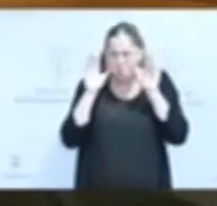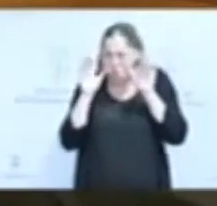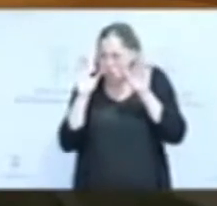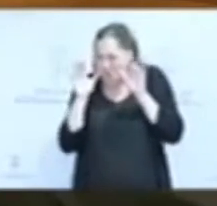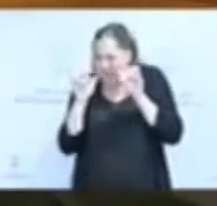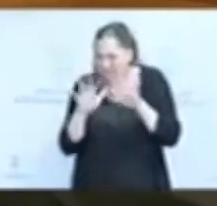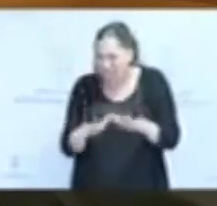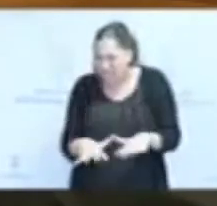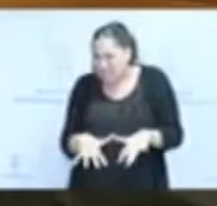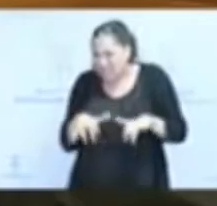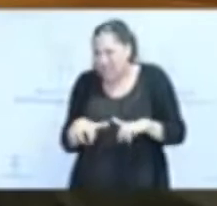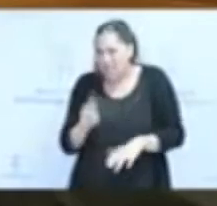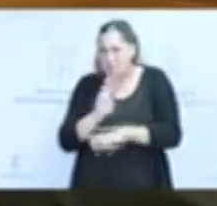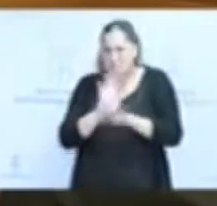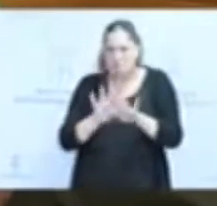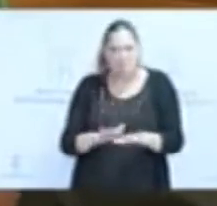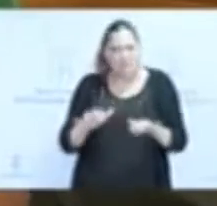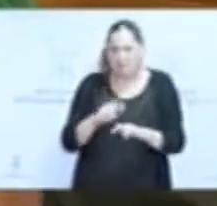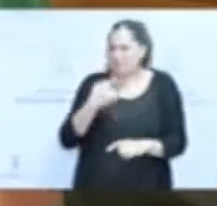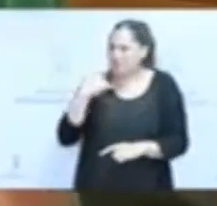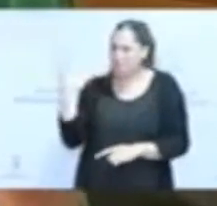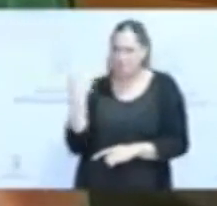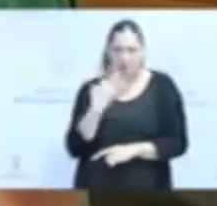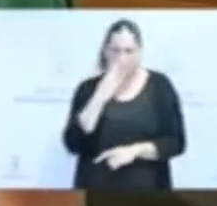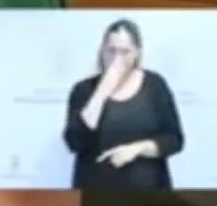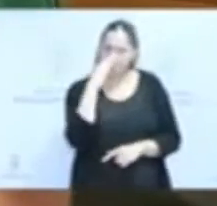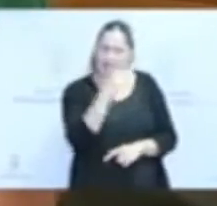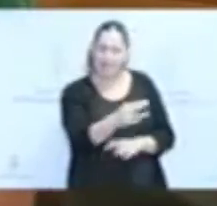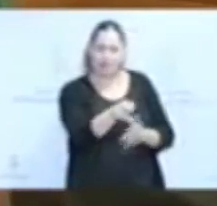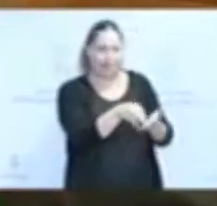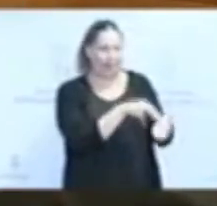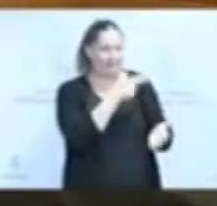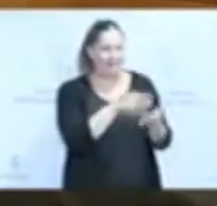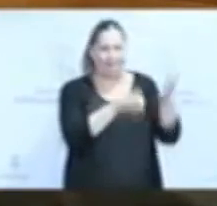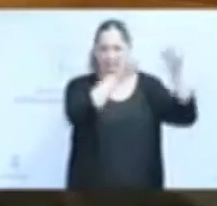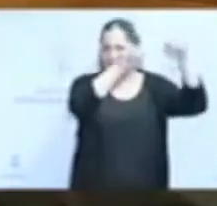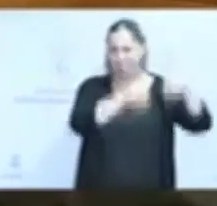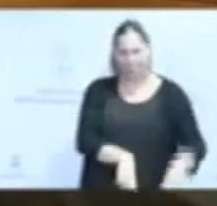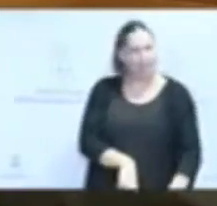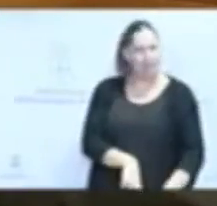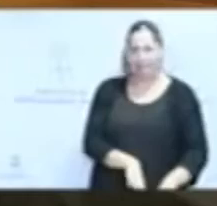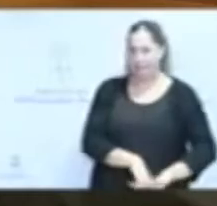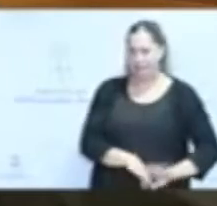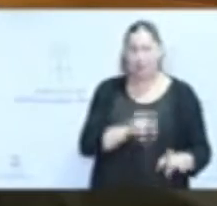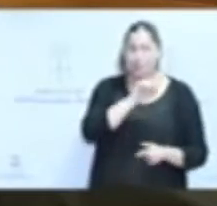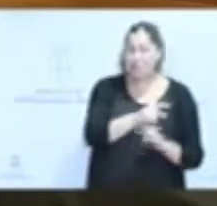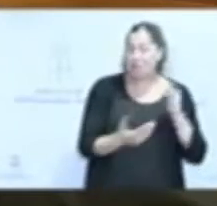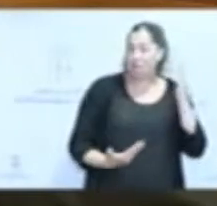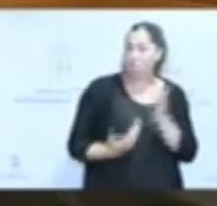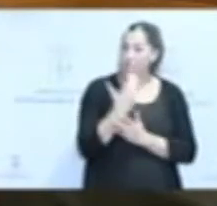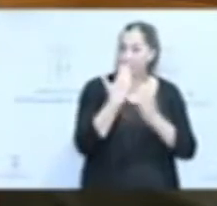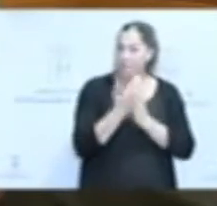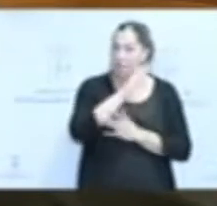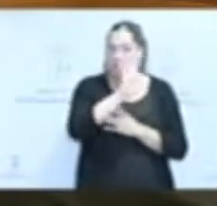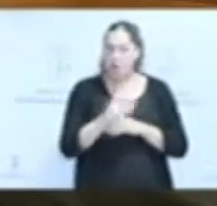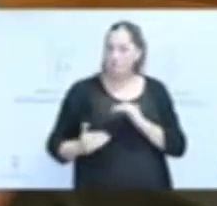parlamentaria, debería ser motivo de cese inmediato por parte del Gobierno. Usted se supera día a día y puede venir aquí a